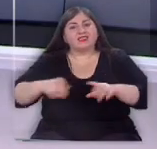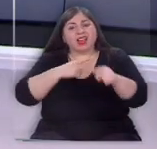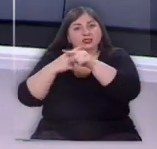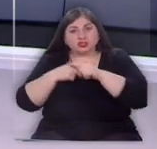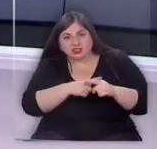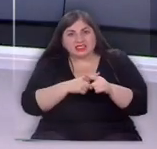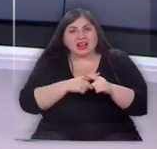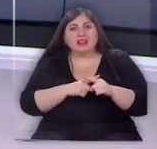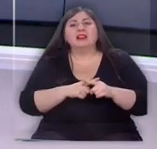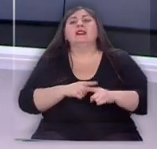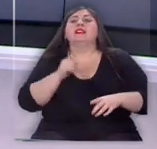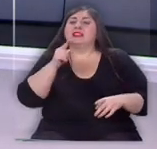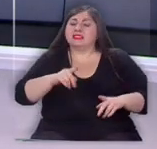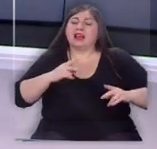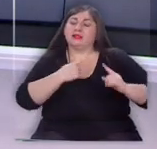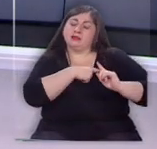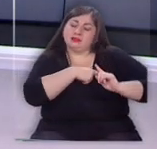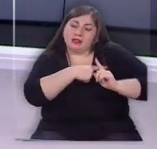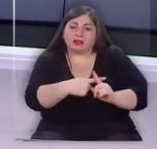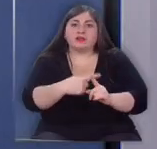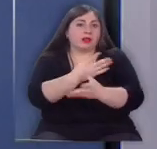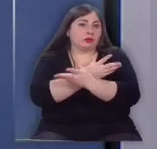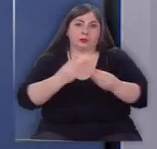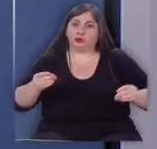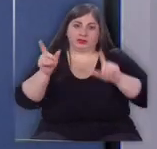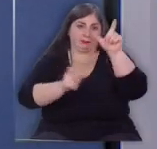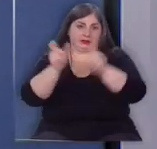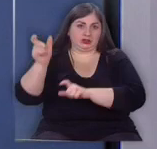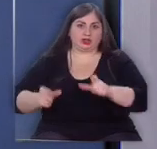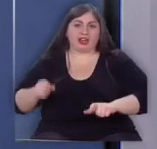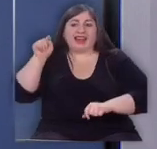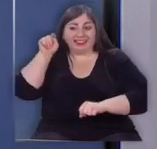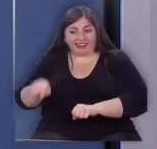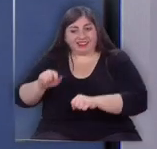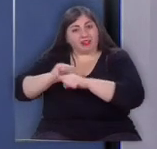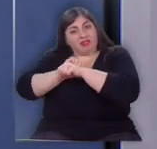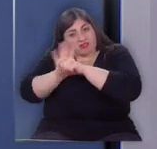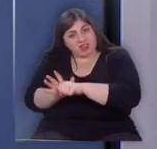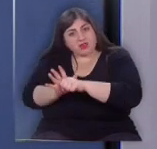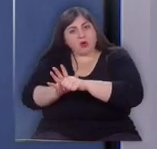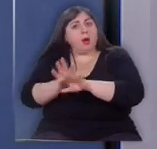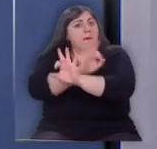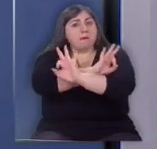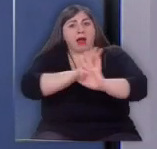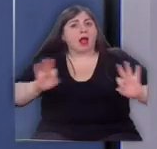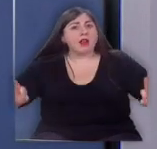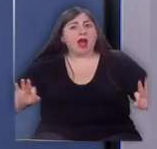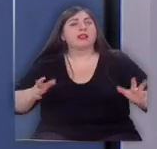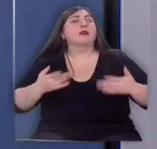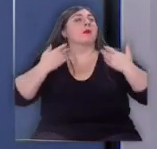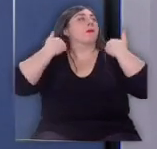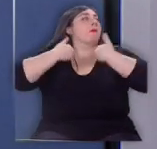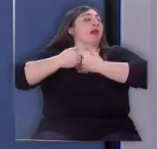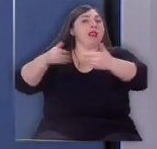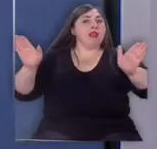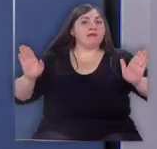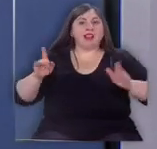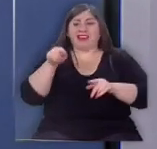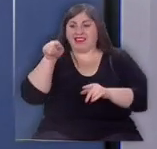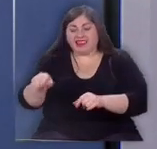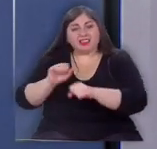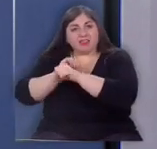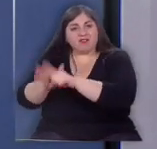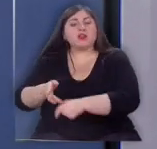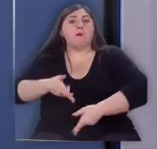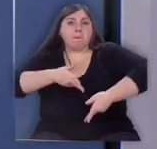y en realidad está sacrificando un montón de gente. Este virus para nadie es inmune. Este virus